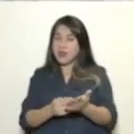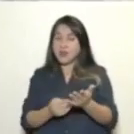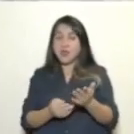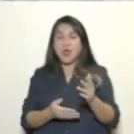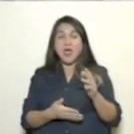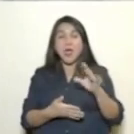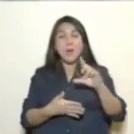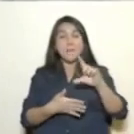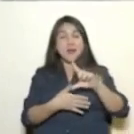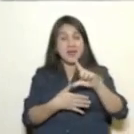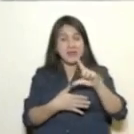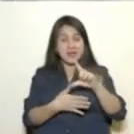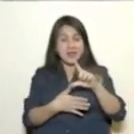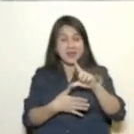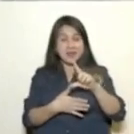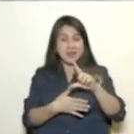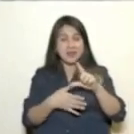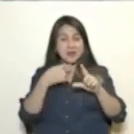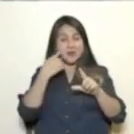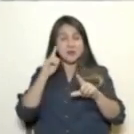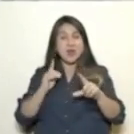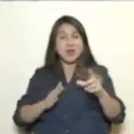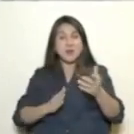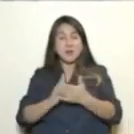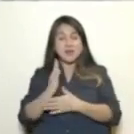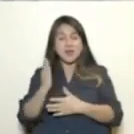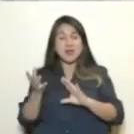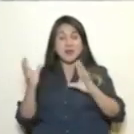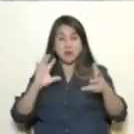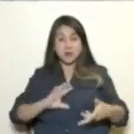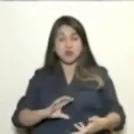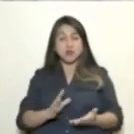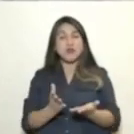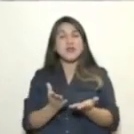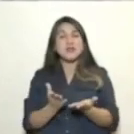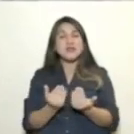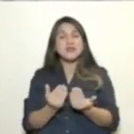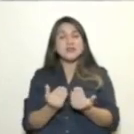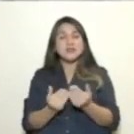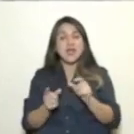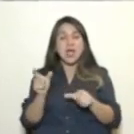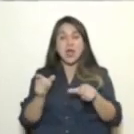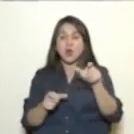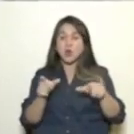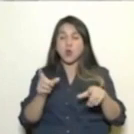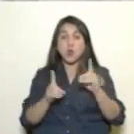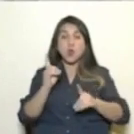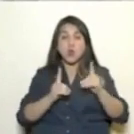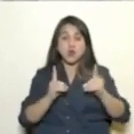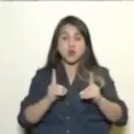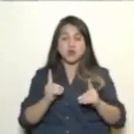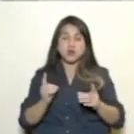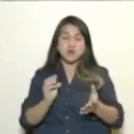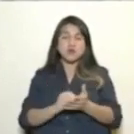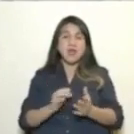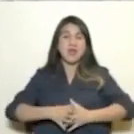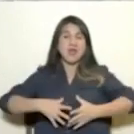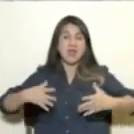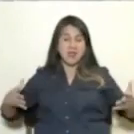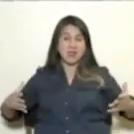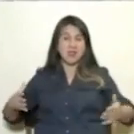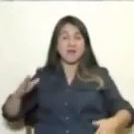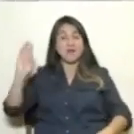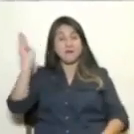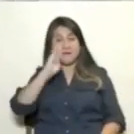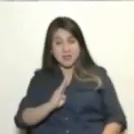América Latina, para pesar en el mundo, necesita aquellos que son los más grandes, que